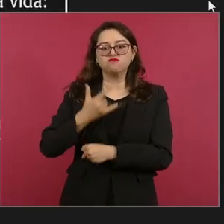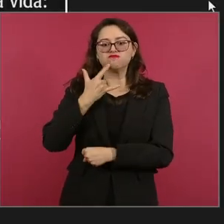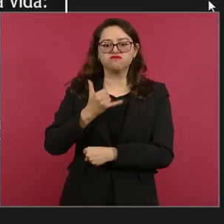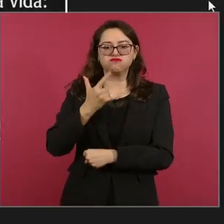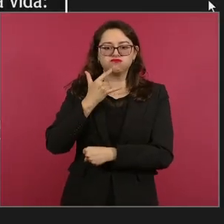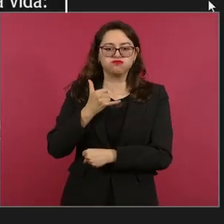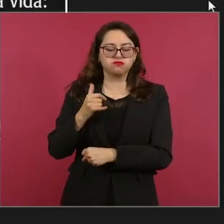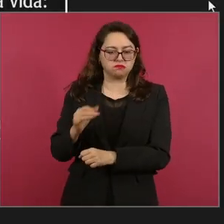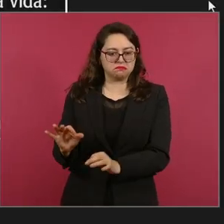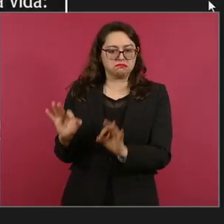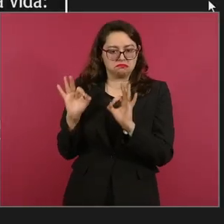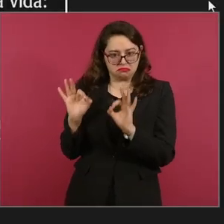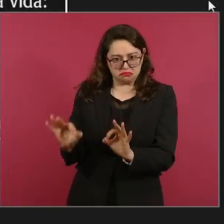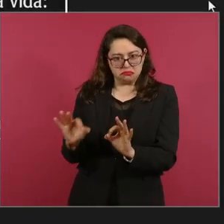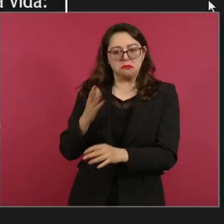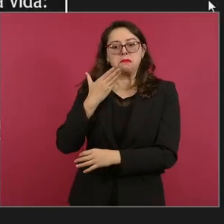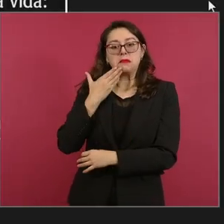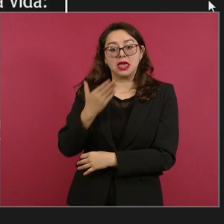son muy buenos.